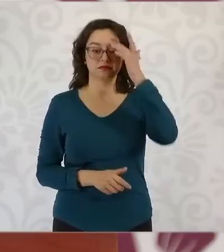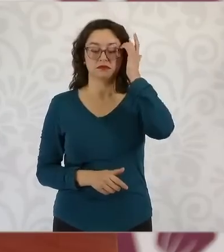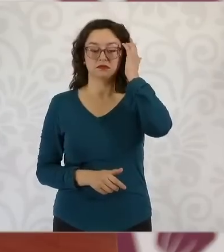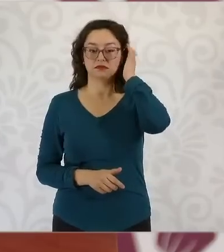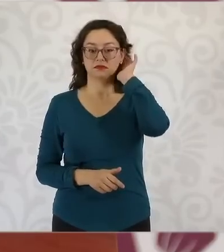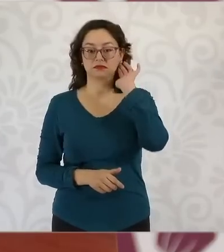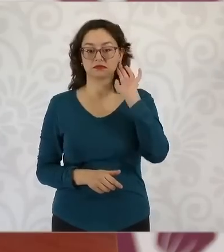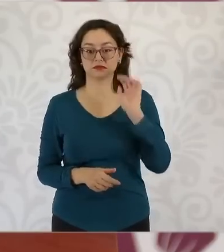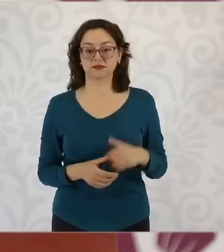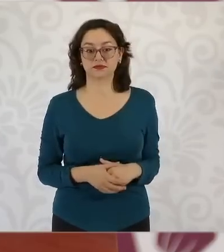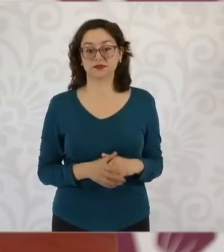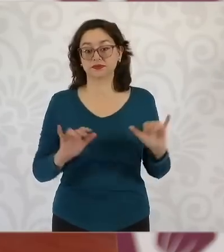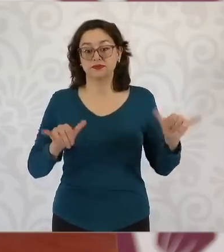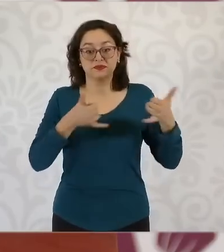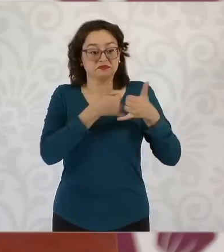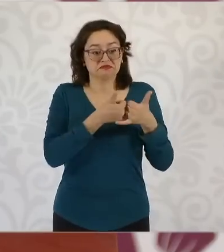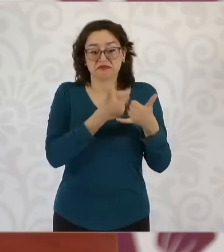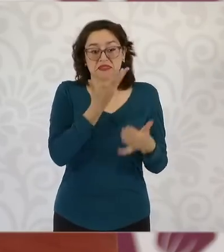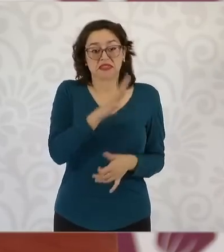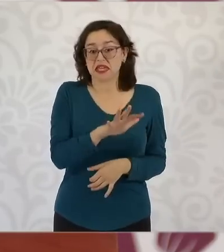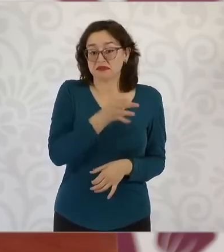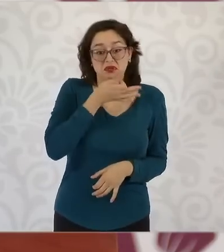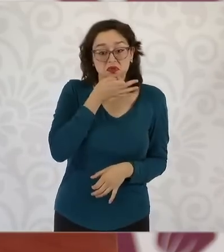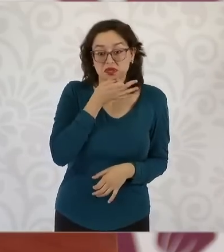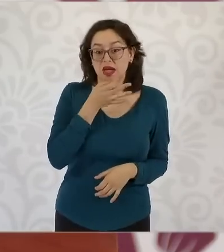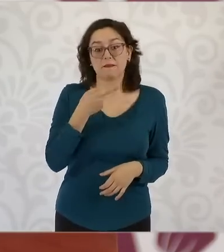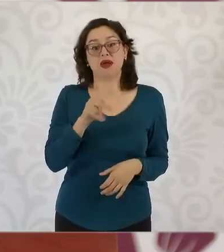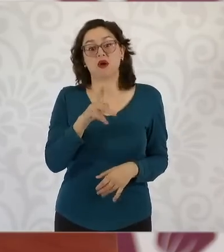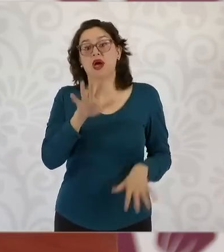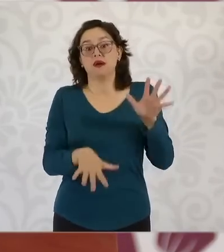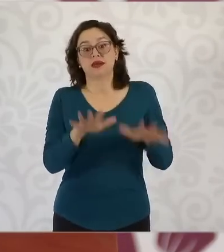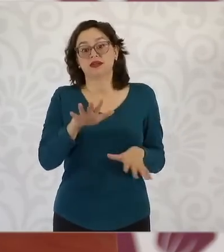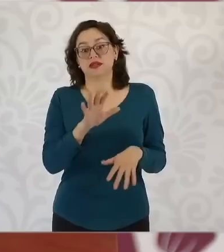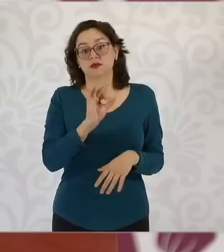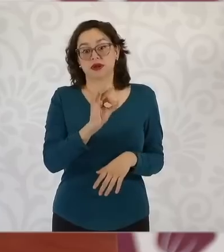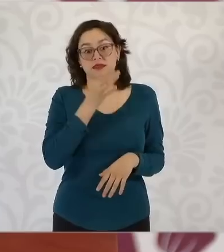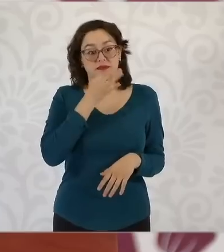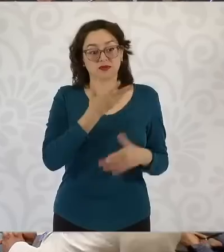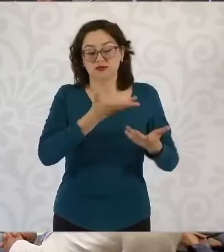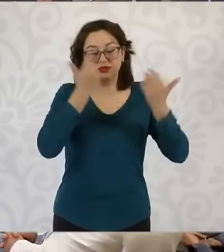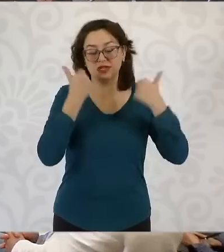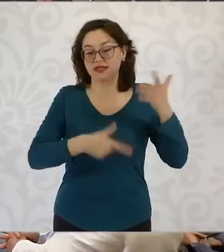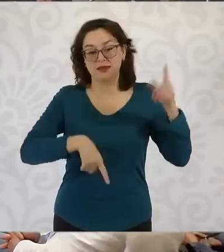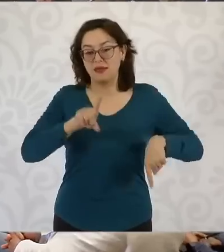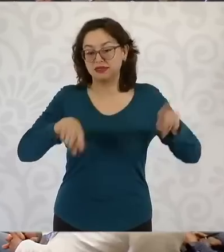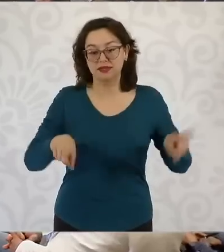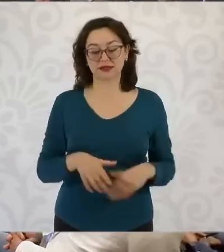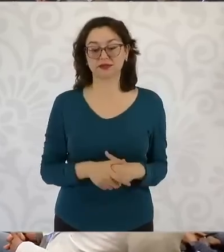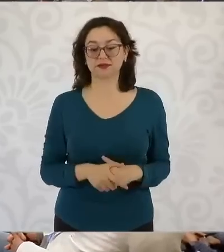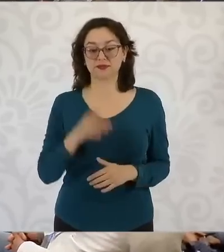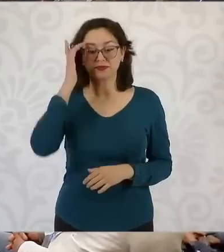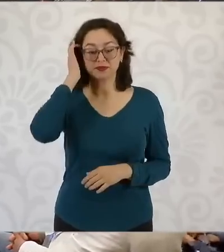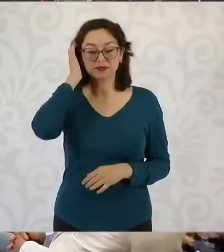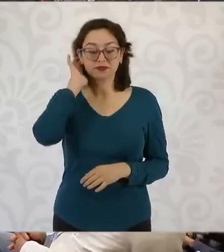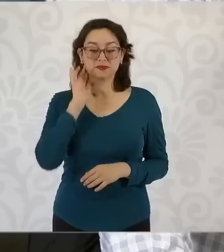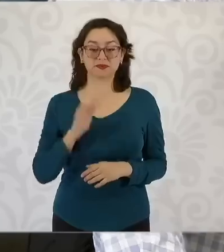sabes que a veces es de 40 minutos, y es preparando pues la reunión de mañana. Entonces, con este tema